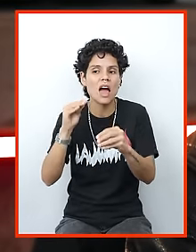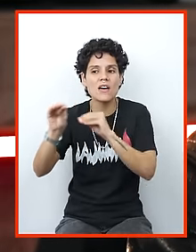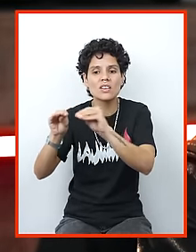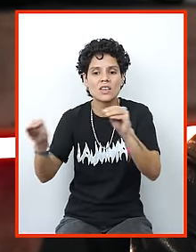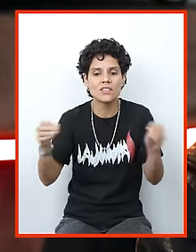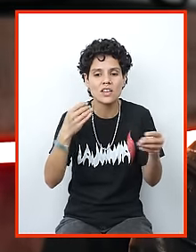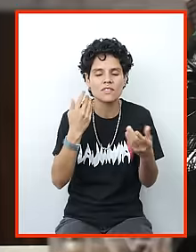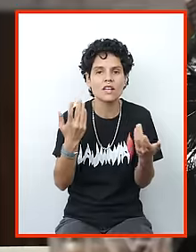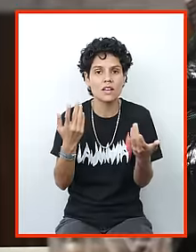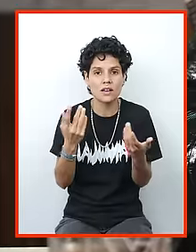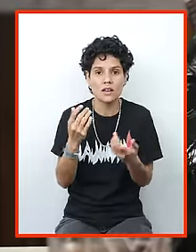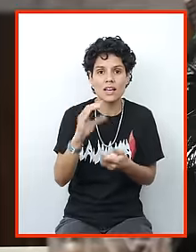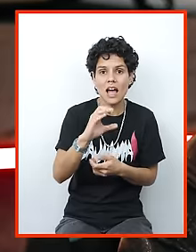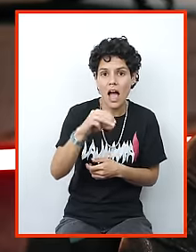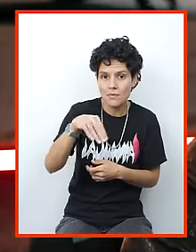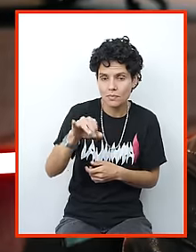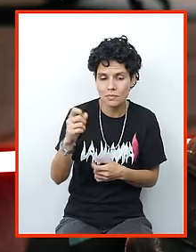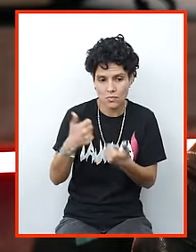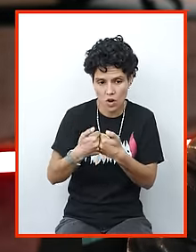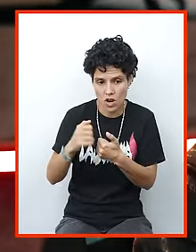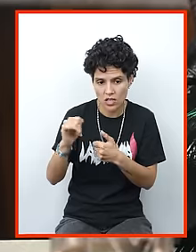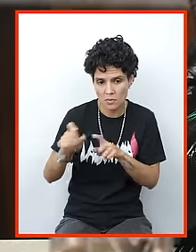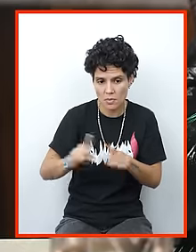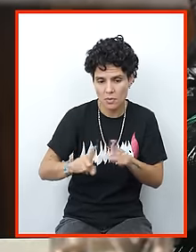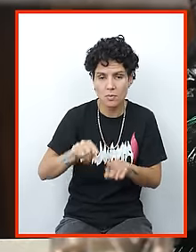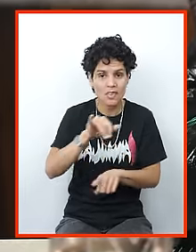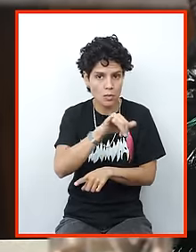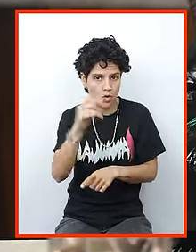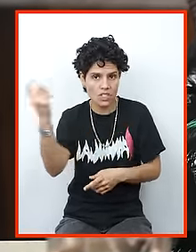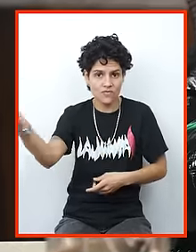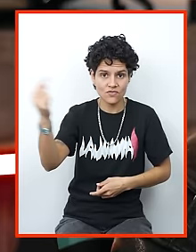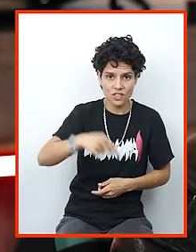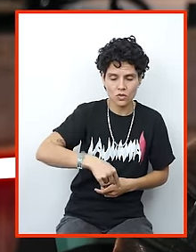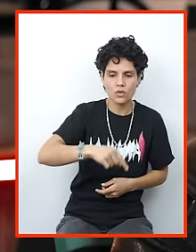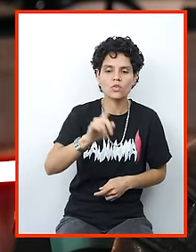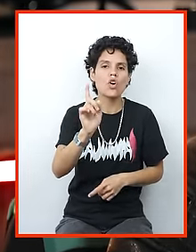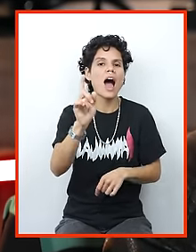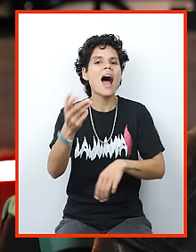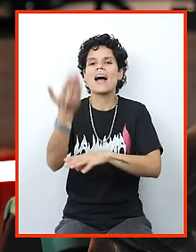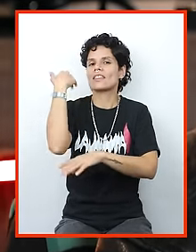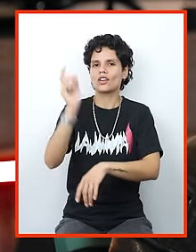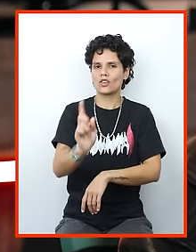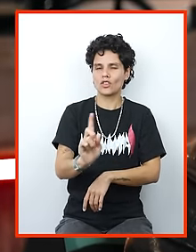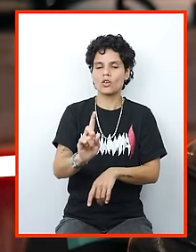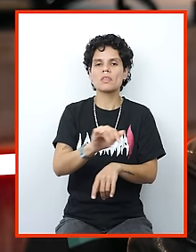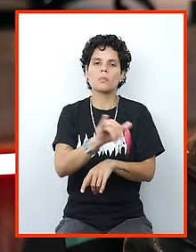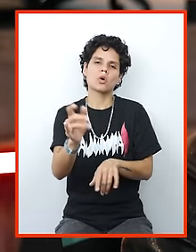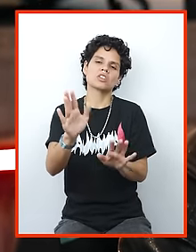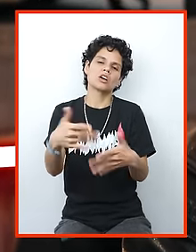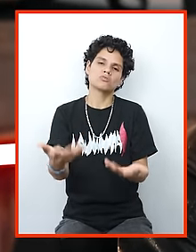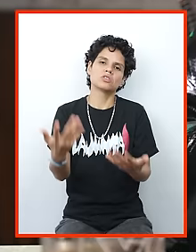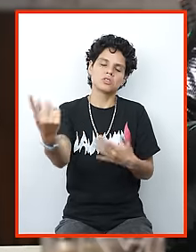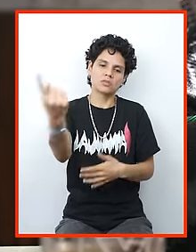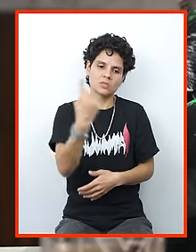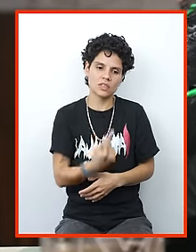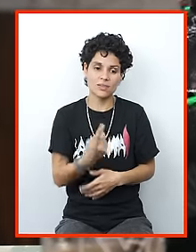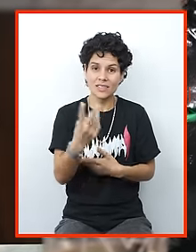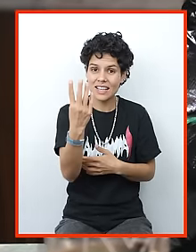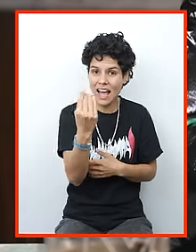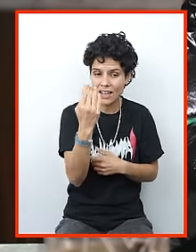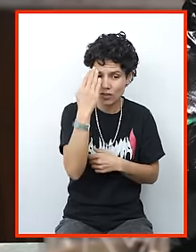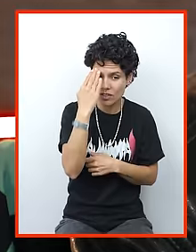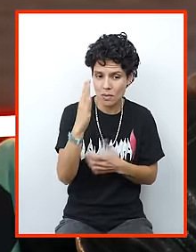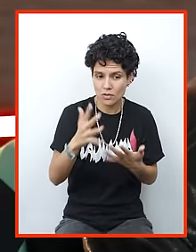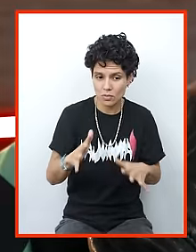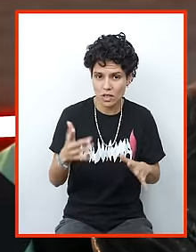como que hablaba con todo el mundo. ¿Tu polola es la Cami? Sí, hablaba con todo el mundo. ¿Y se vino para acá o...? Sí, o sea, no en ese momento, pero después sí. ¿Porque en tus